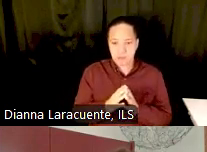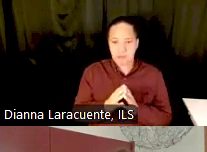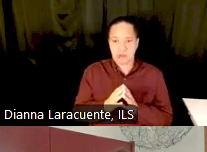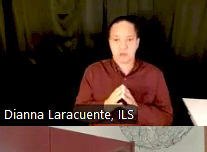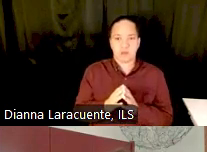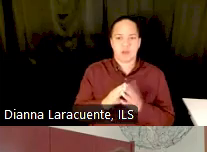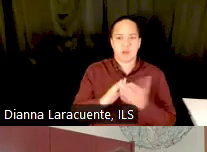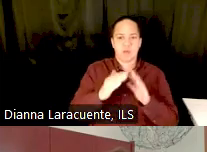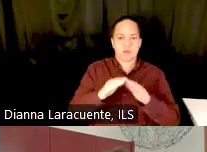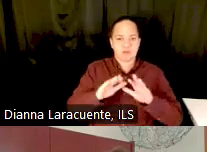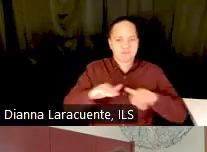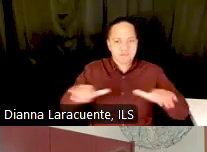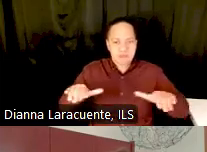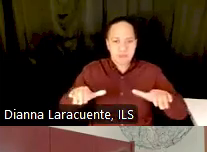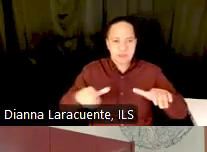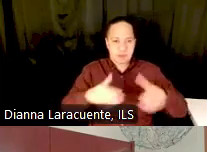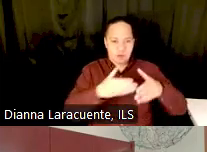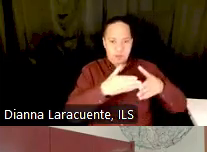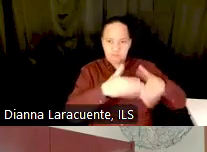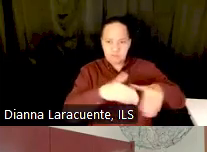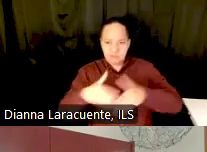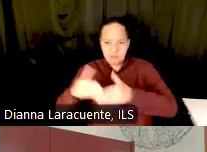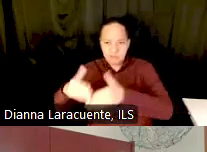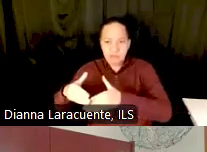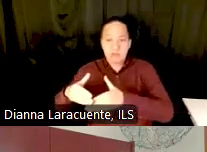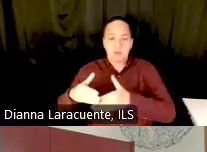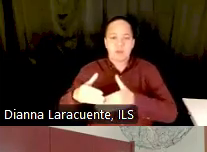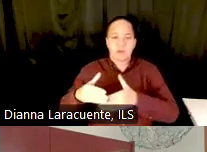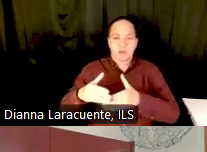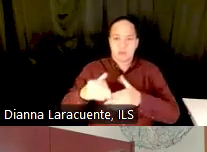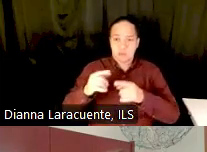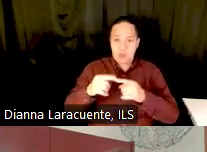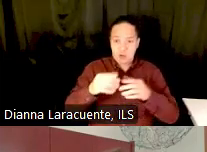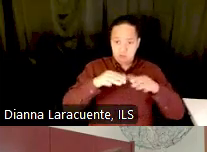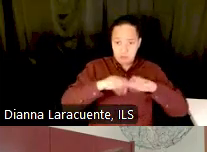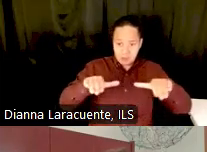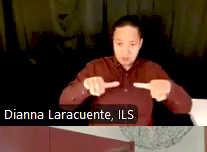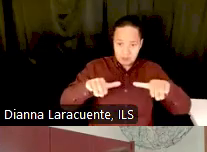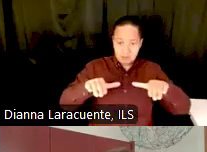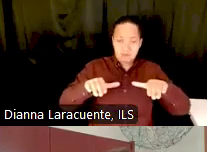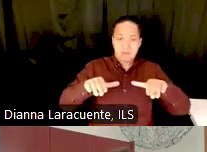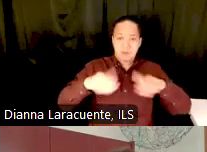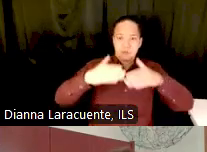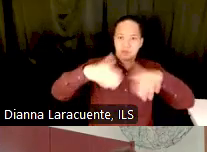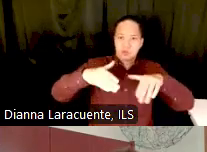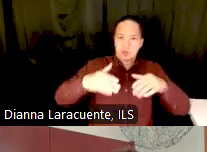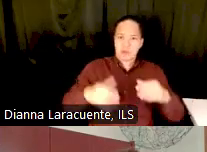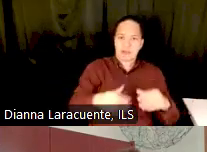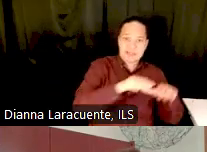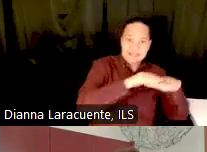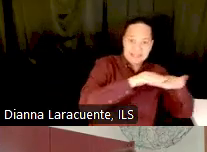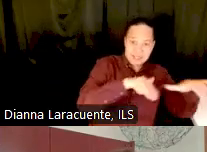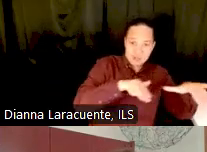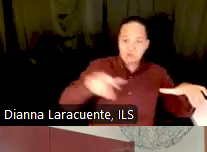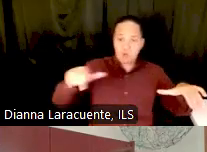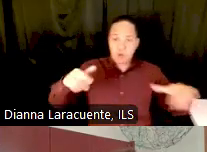pediátrica, tenemos que subdividirlo al menos en dos subpoblaciones, la niñez y la adolescencia. Desde el punto de vista del